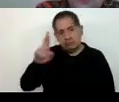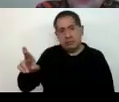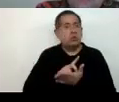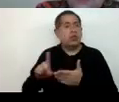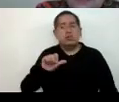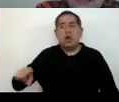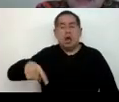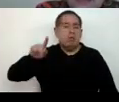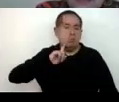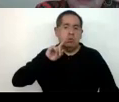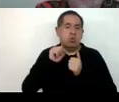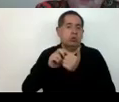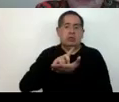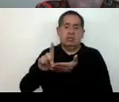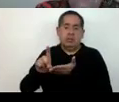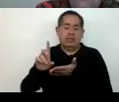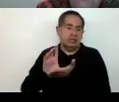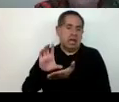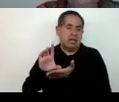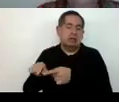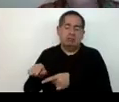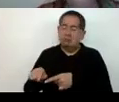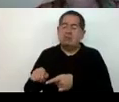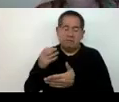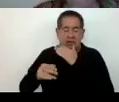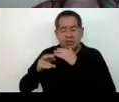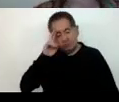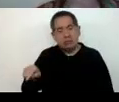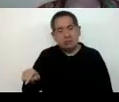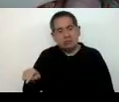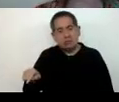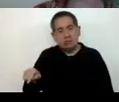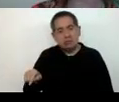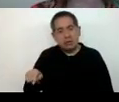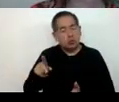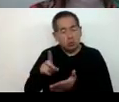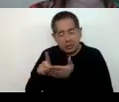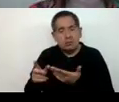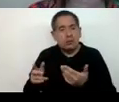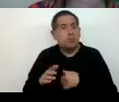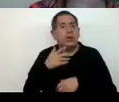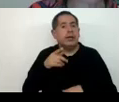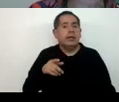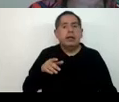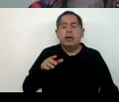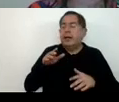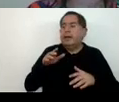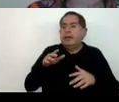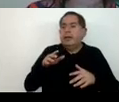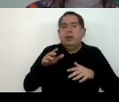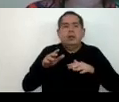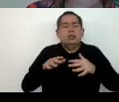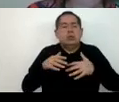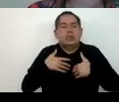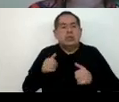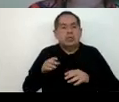con discapacidad. ¿Por qué? Porque muchas veces no se entiende lo que es o cómo es